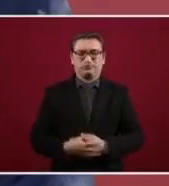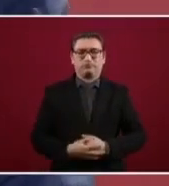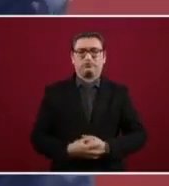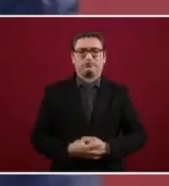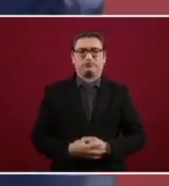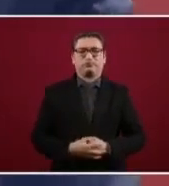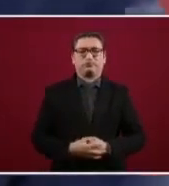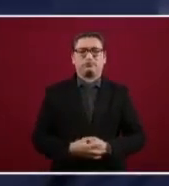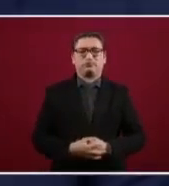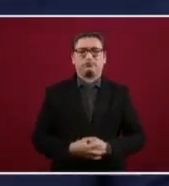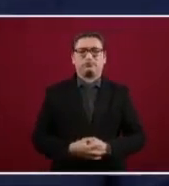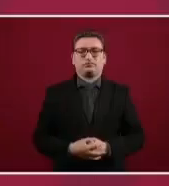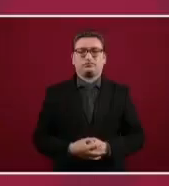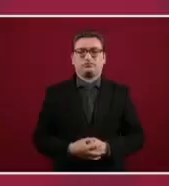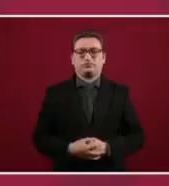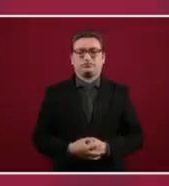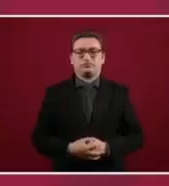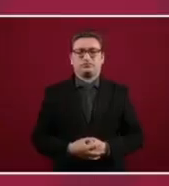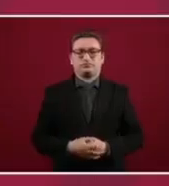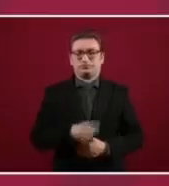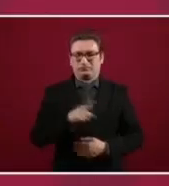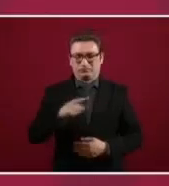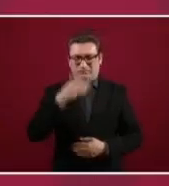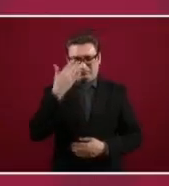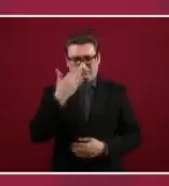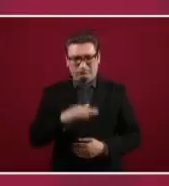saben qué